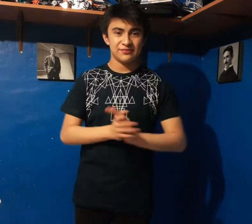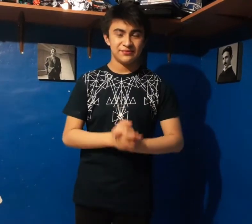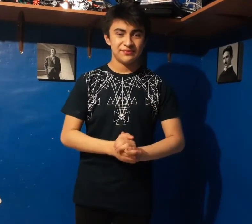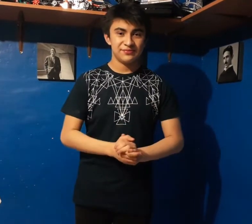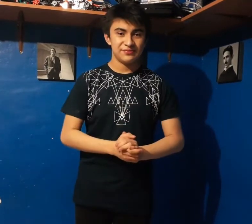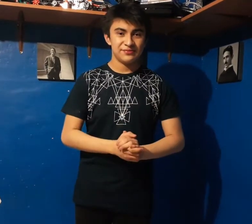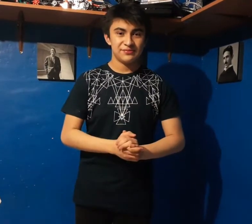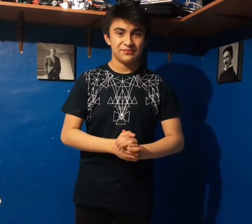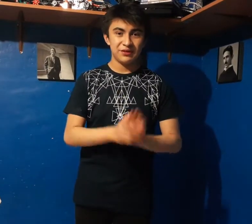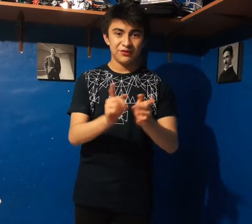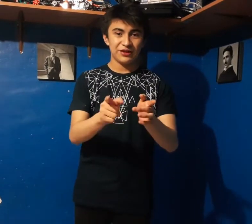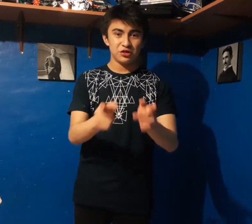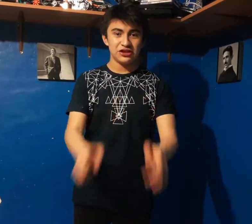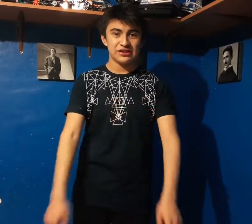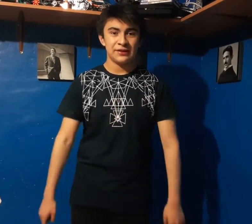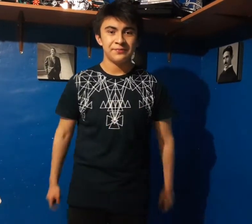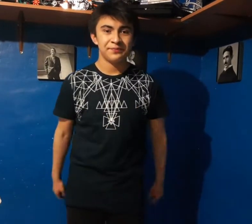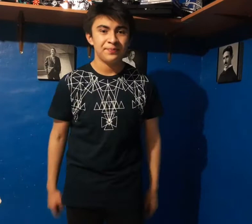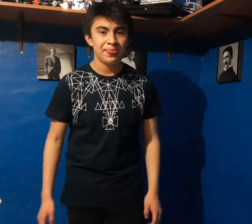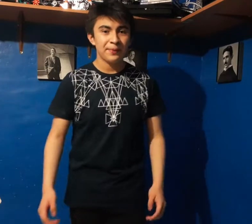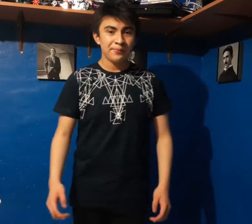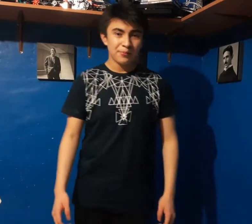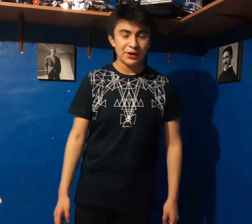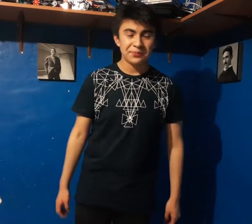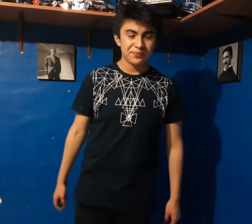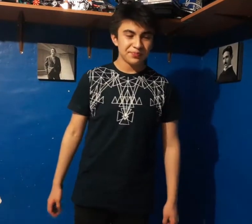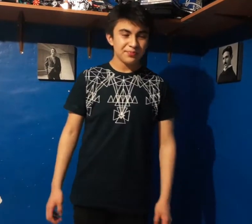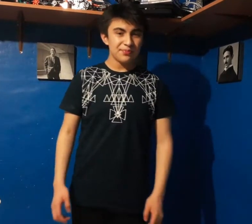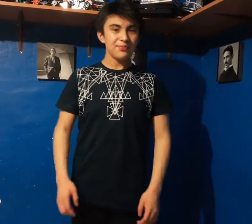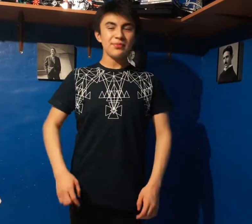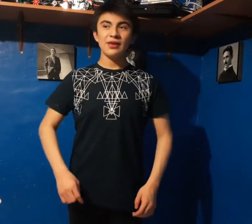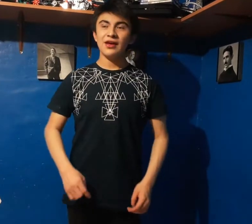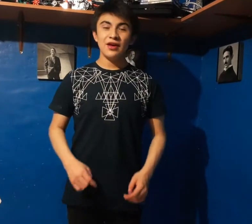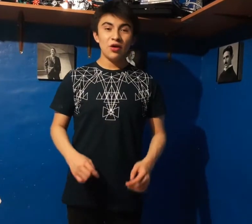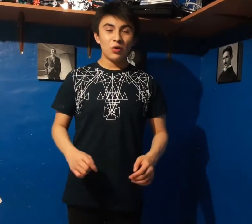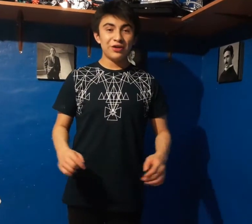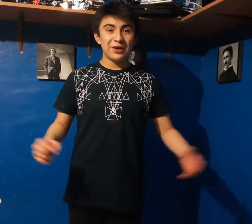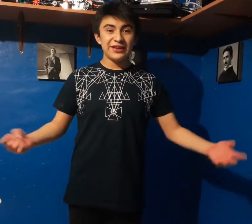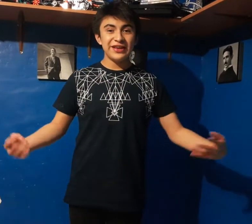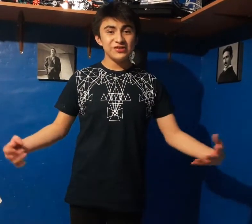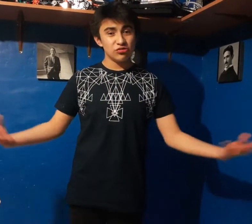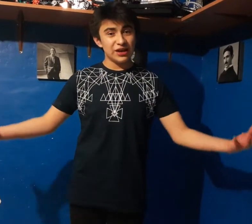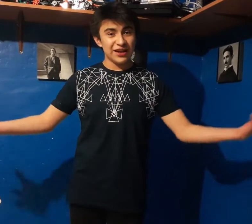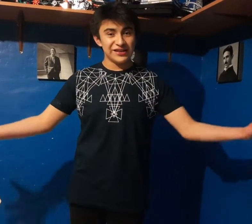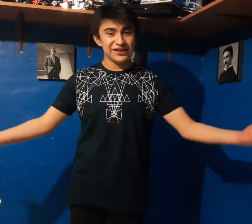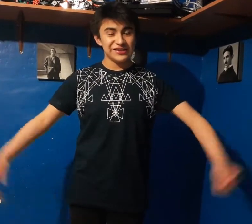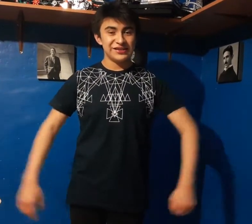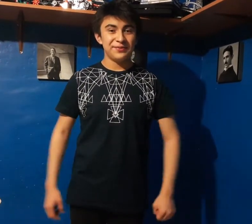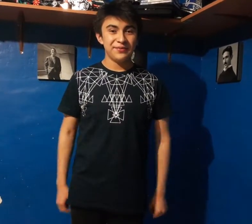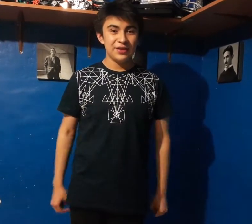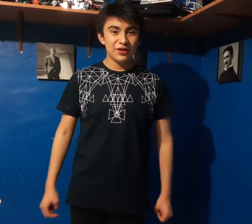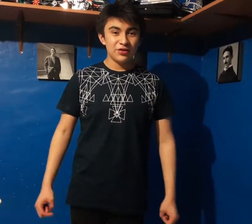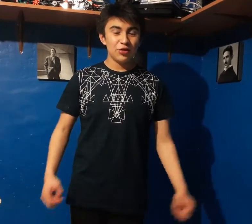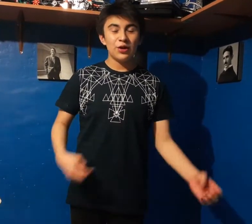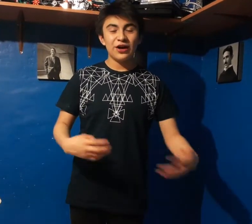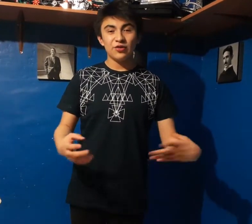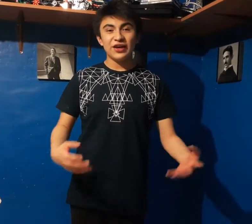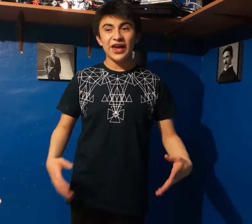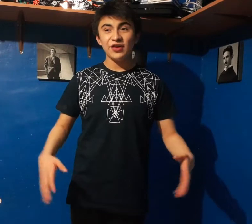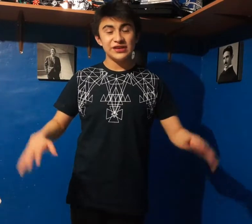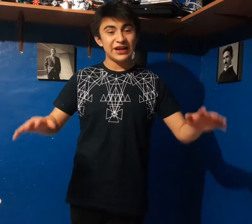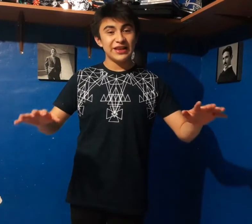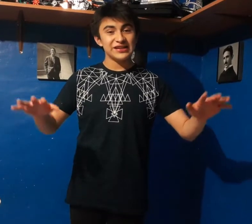distancia. Perfecto chiste. Bueno, cuando mantenían su sana distancia, no